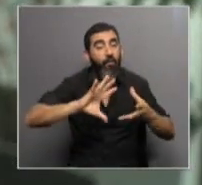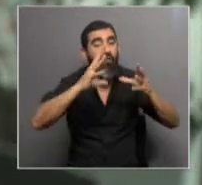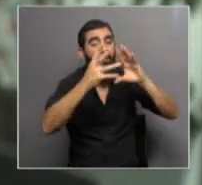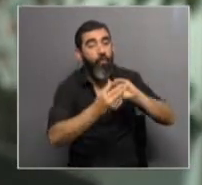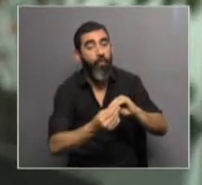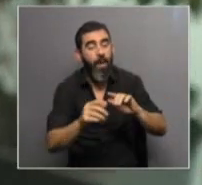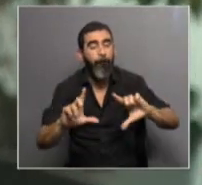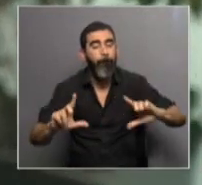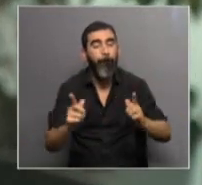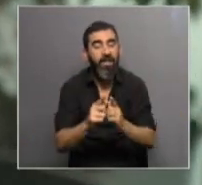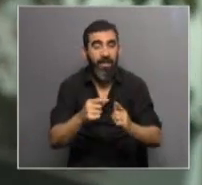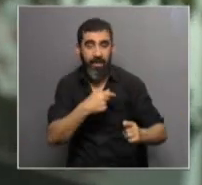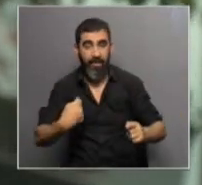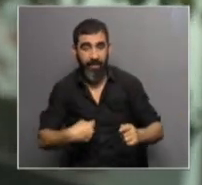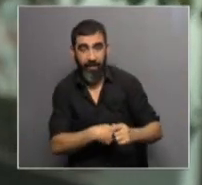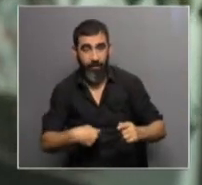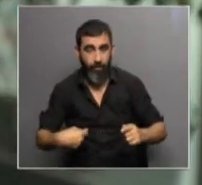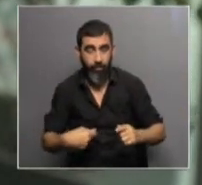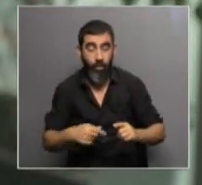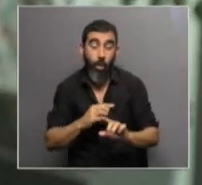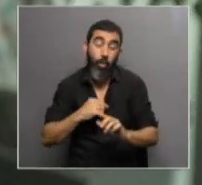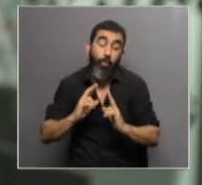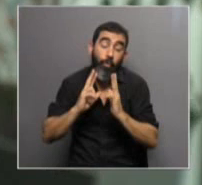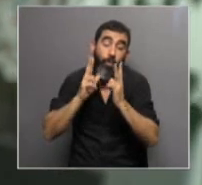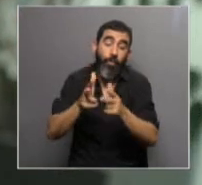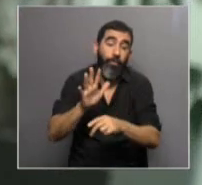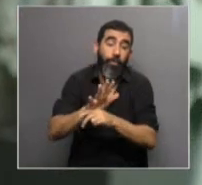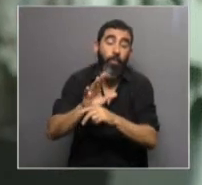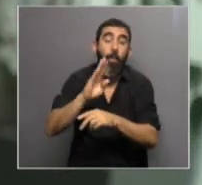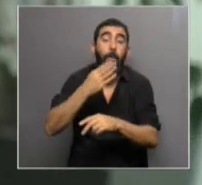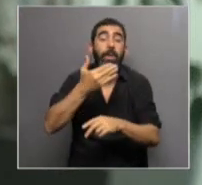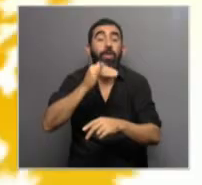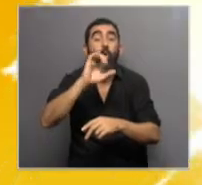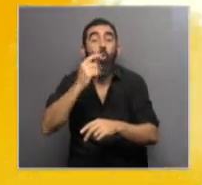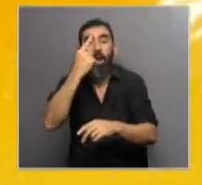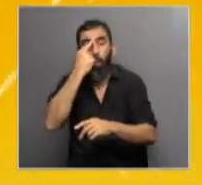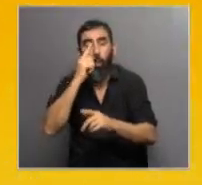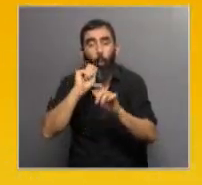de mini intestino o como muchas veces yo digo son bio esculturas